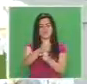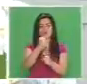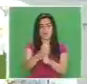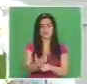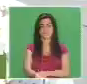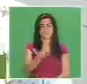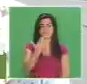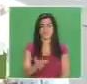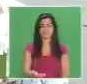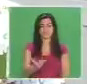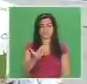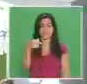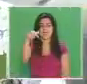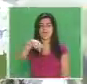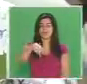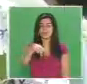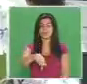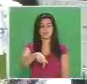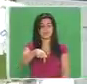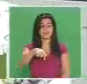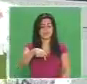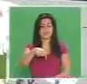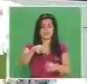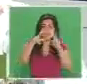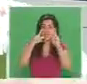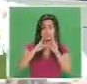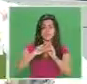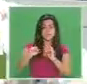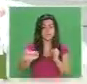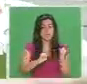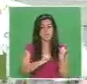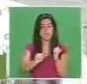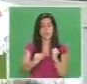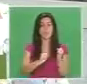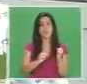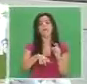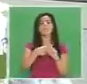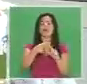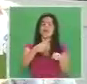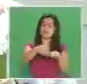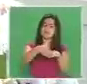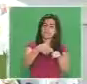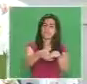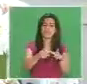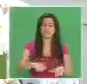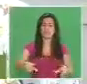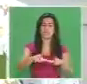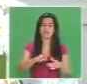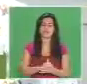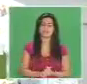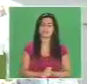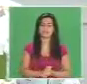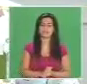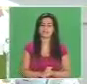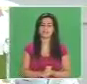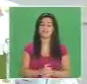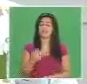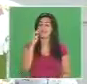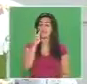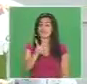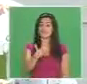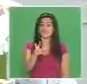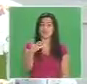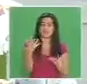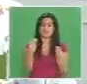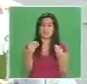importante como es mantener limpio y las aceras y los orillos de la vía. Y hemos visto que hay gran cantidad de